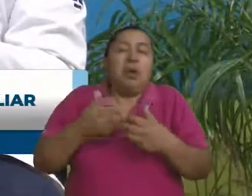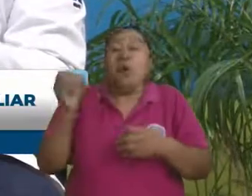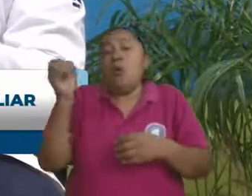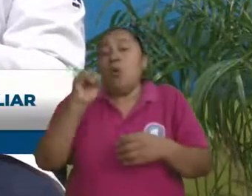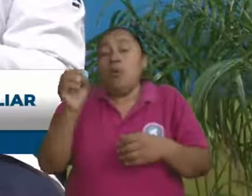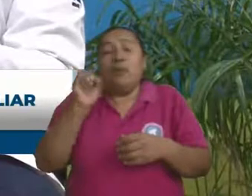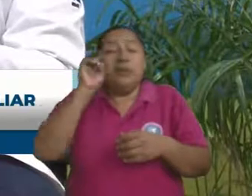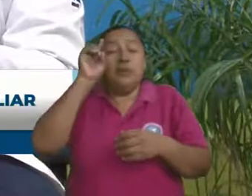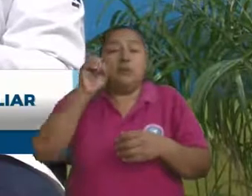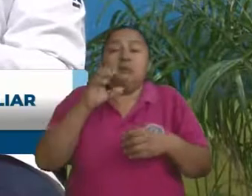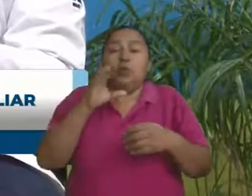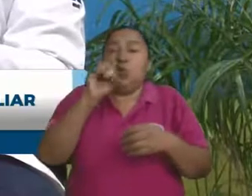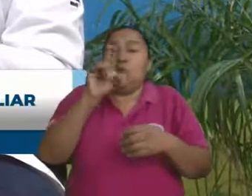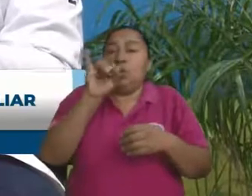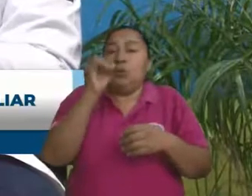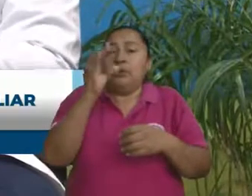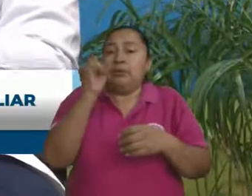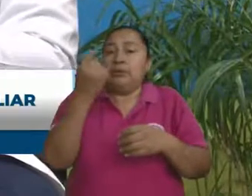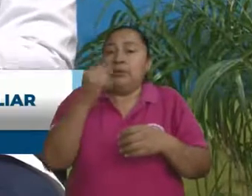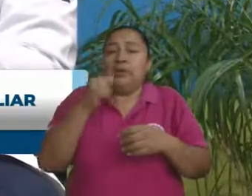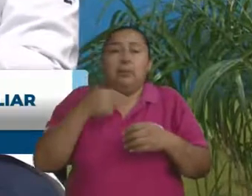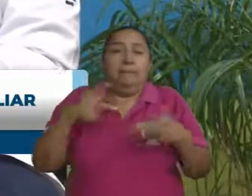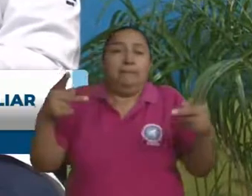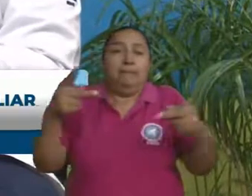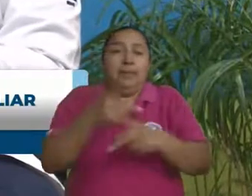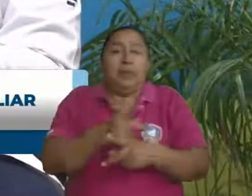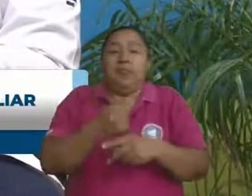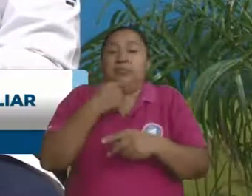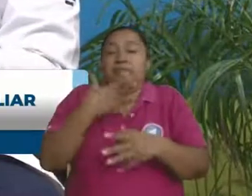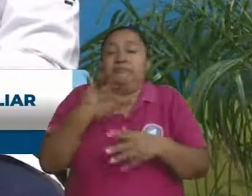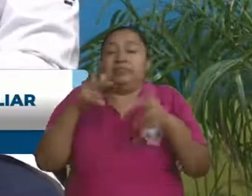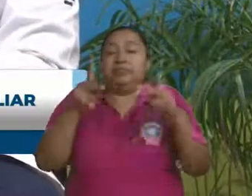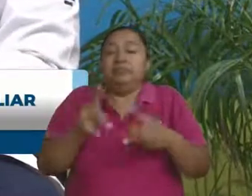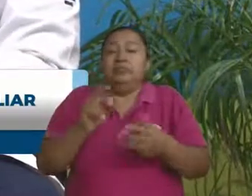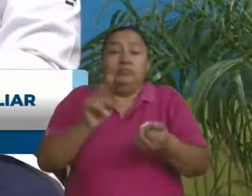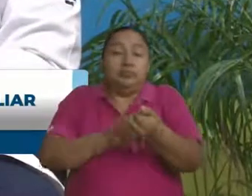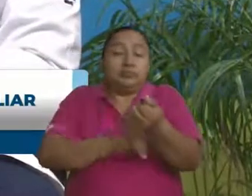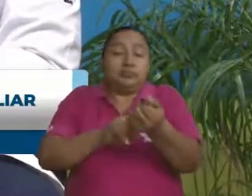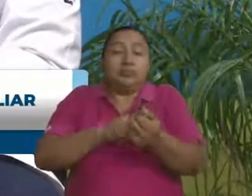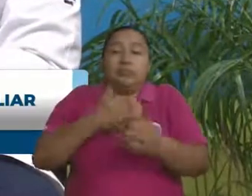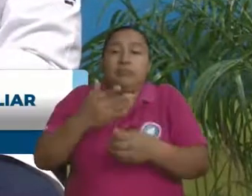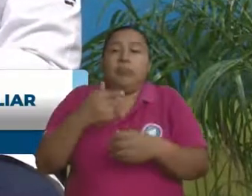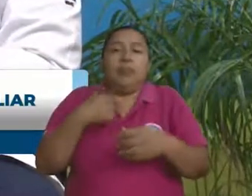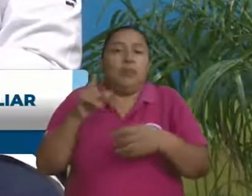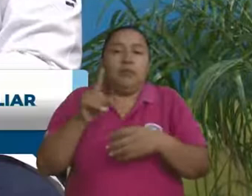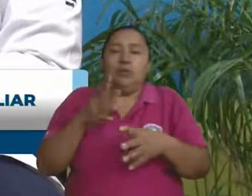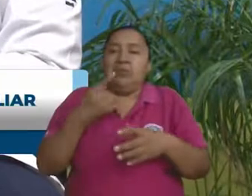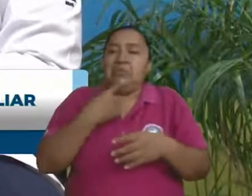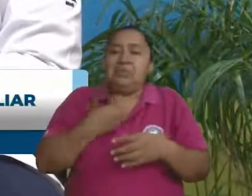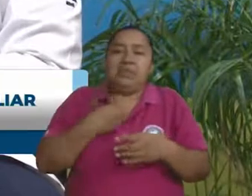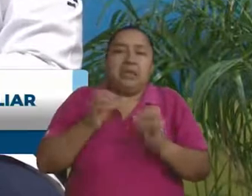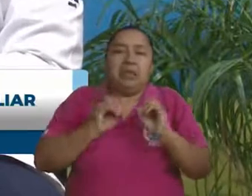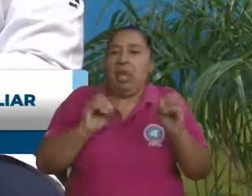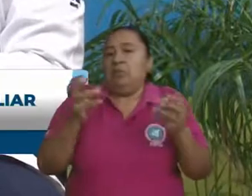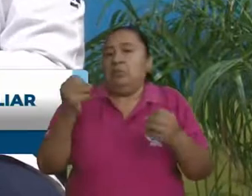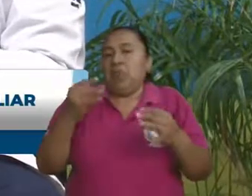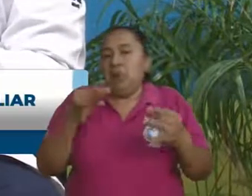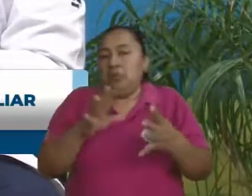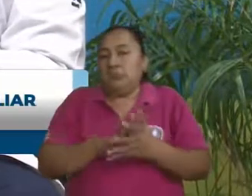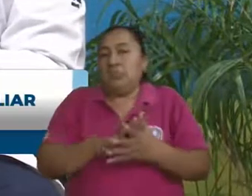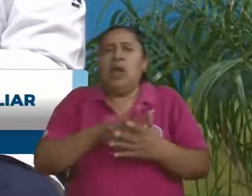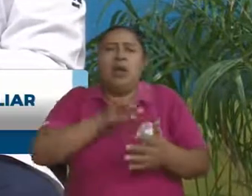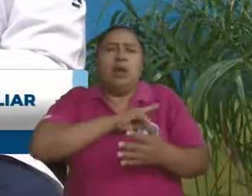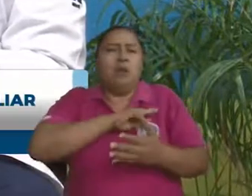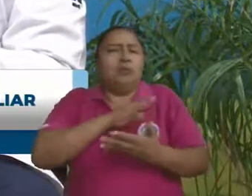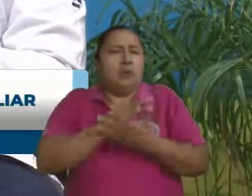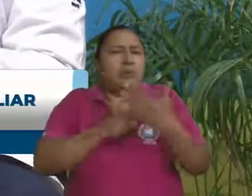desarrollan una colecistitis aguda que, debido a su edad o debido a la misma diabetes, no expresan un dolor considerable. Uh-huh. Hay pacientes que